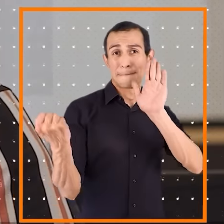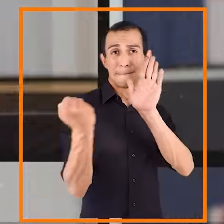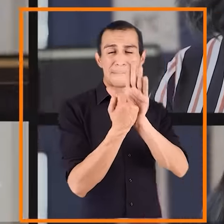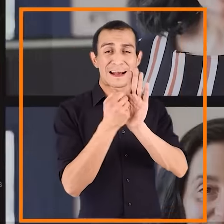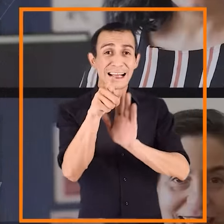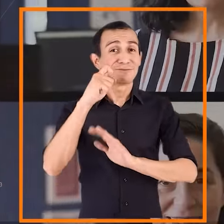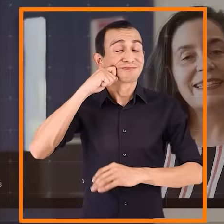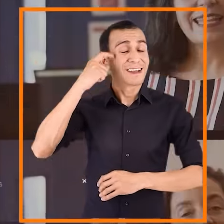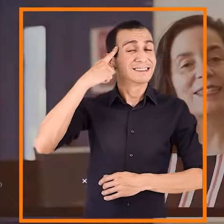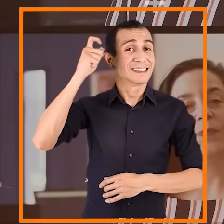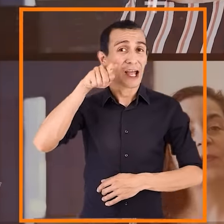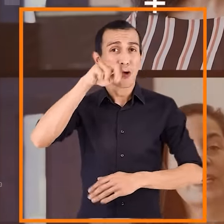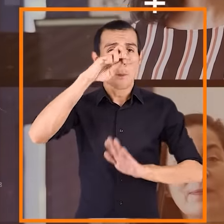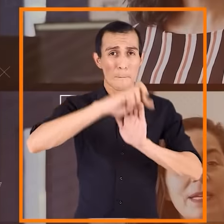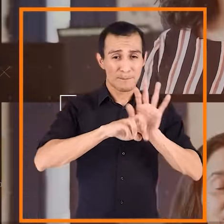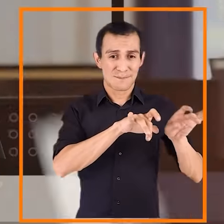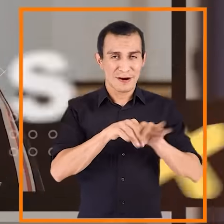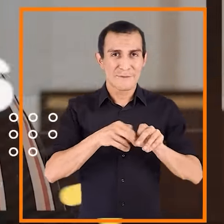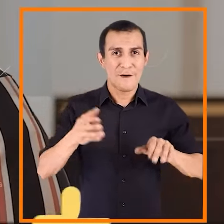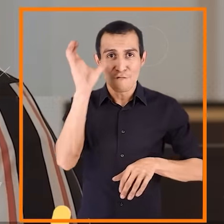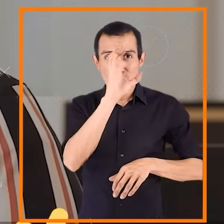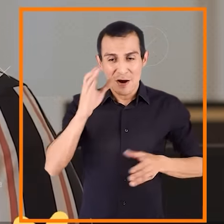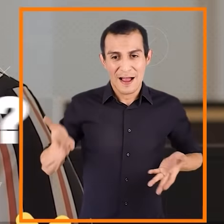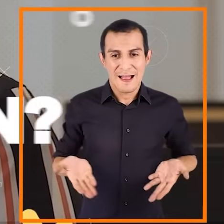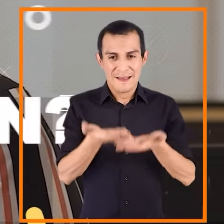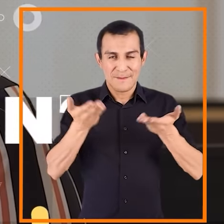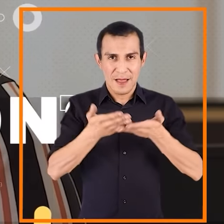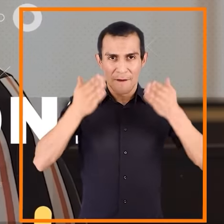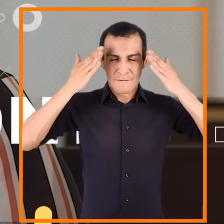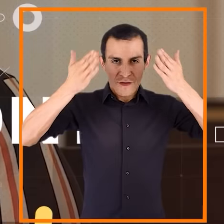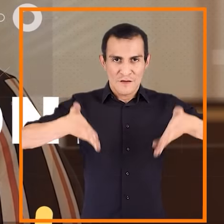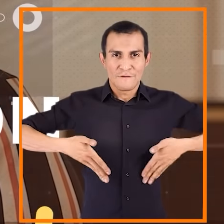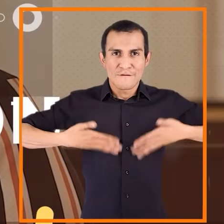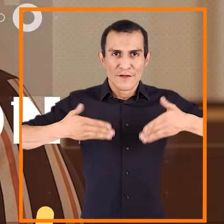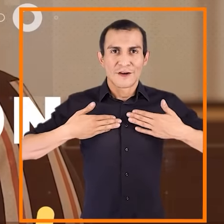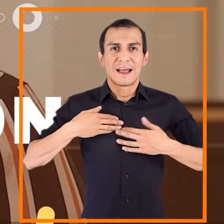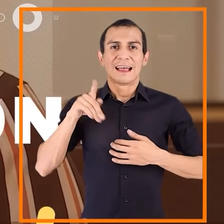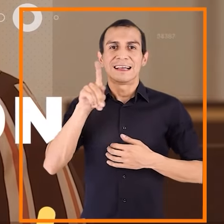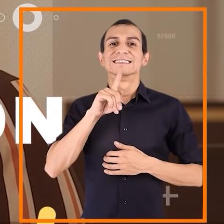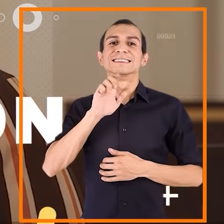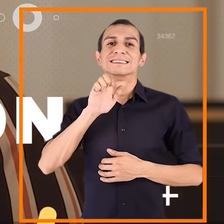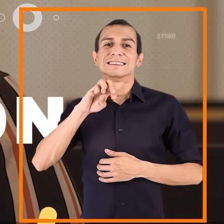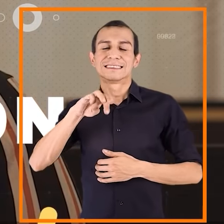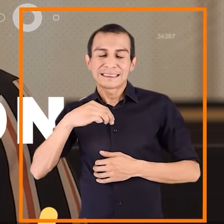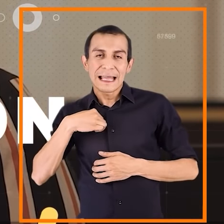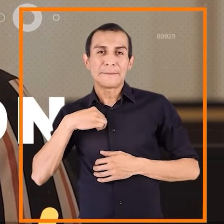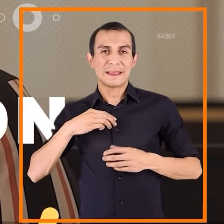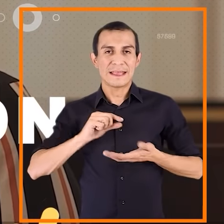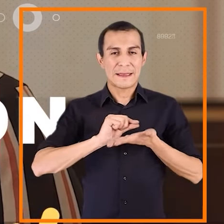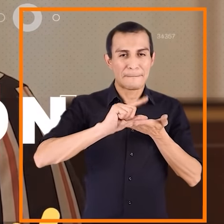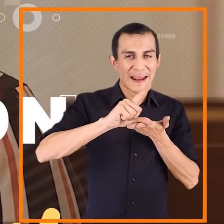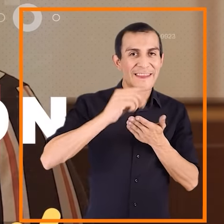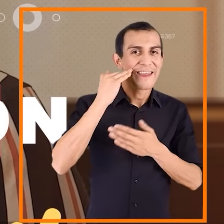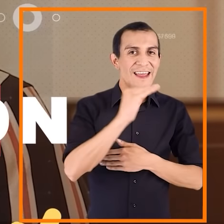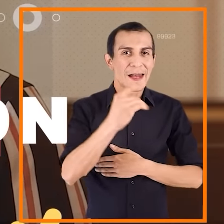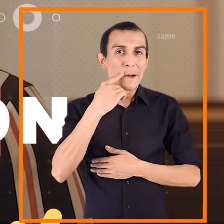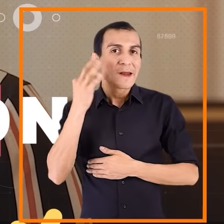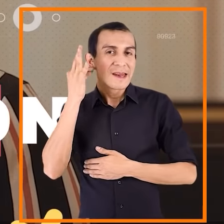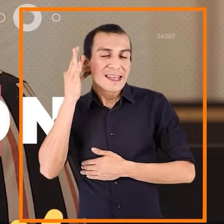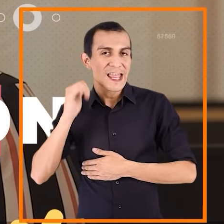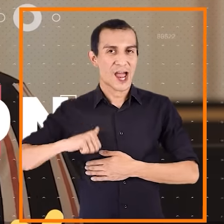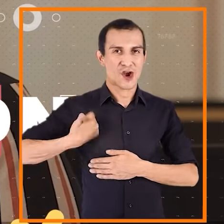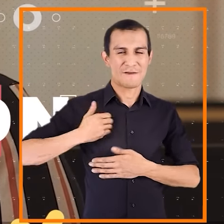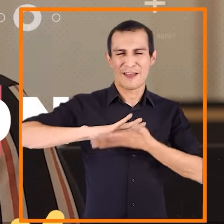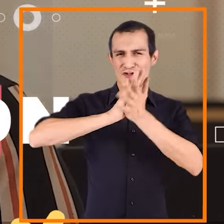Tecnovation es soñar. Este es un programa que busca impulsar las vocaciones STEM y de emprendimiento entre niñas y jóvenes